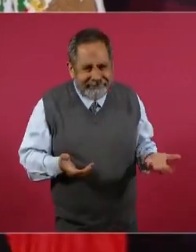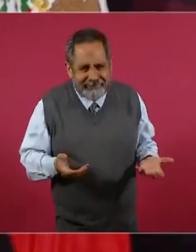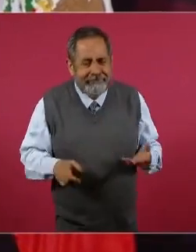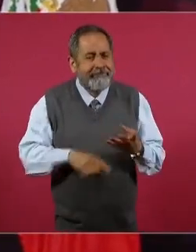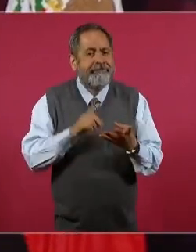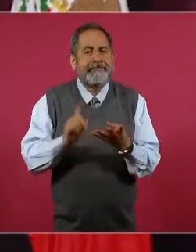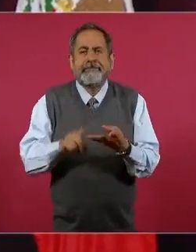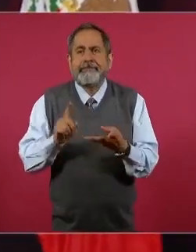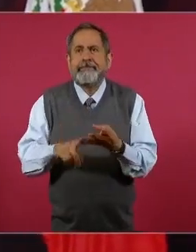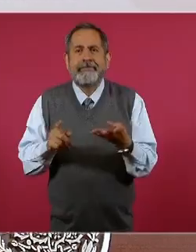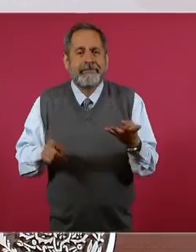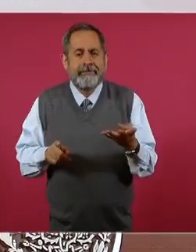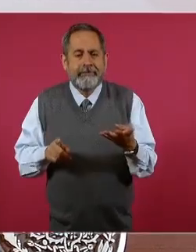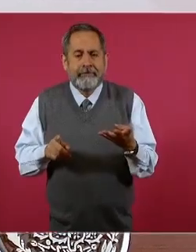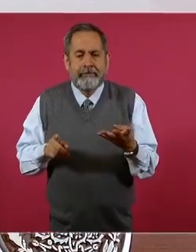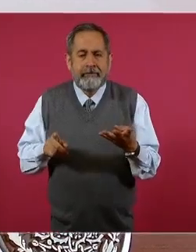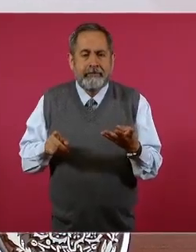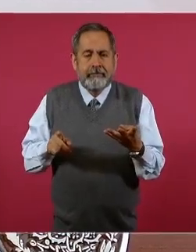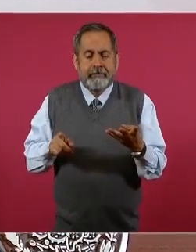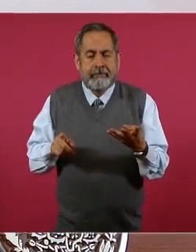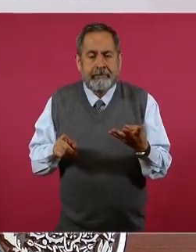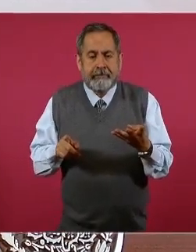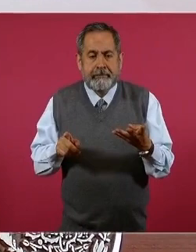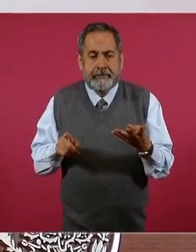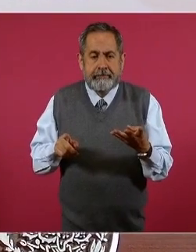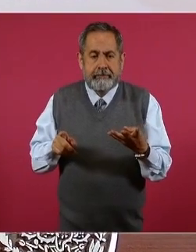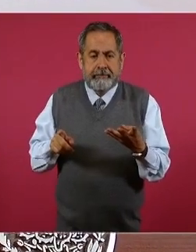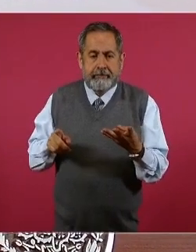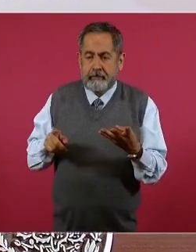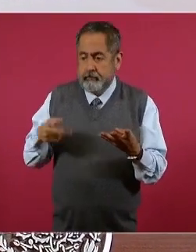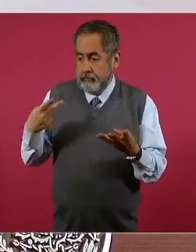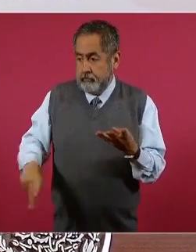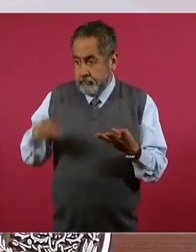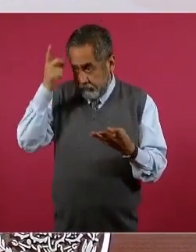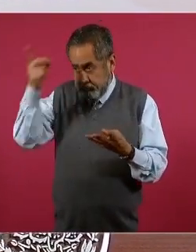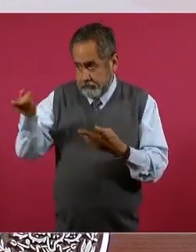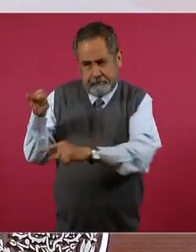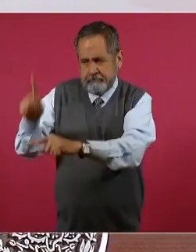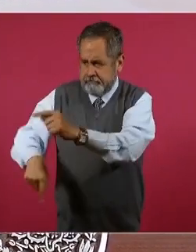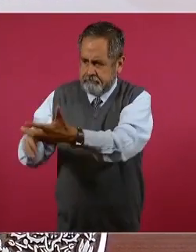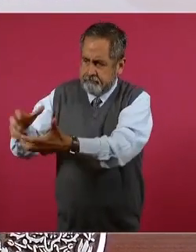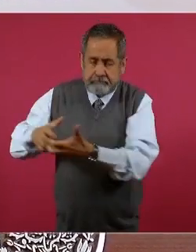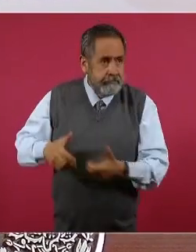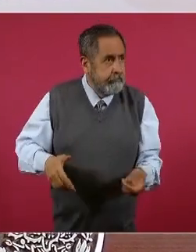para entregar los bienes de la nación